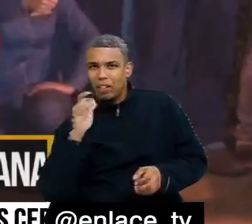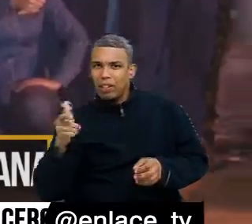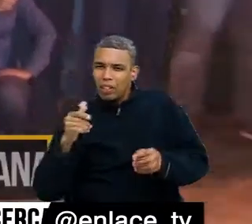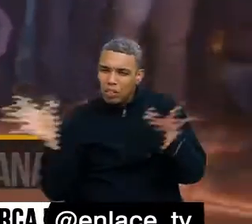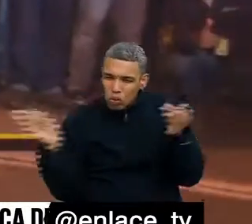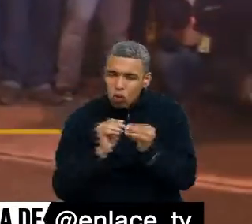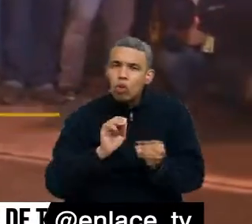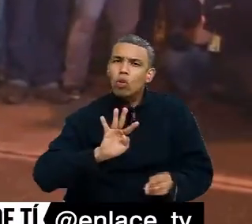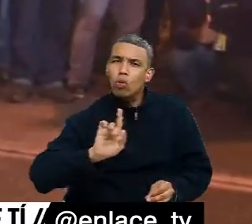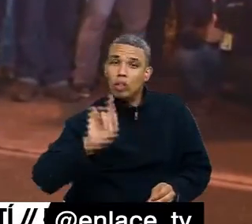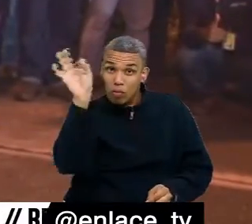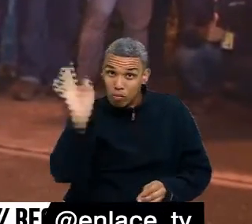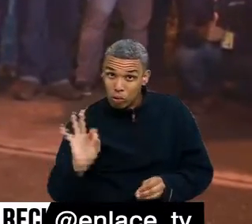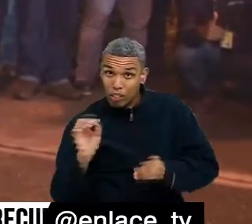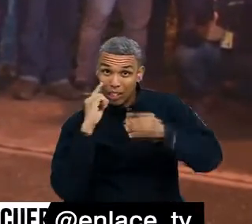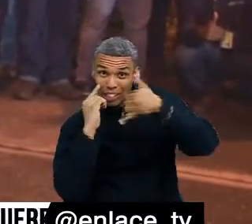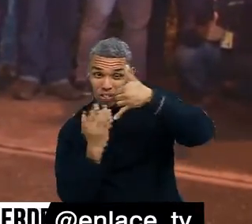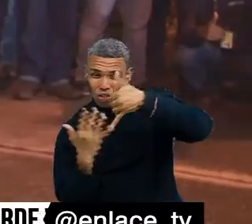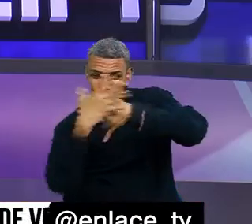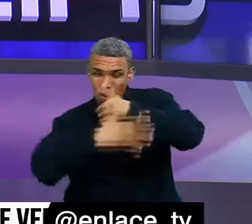natural hacia el interior del país.